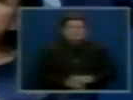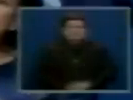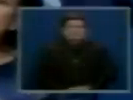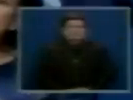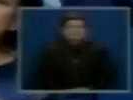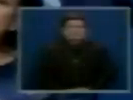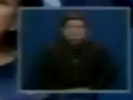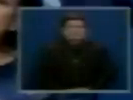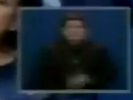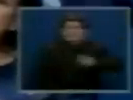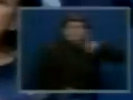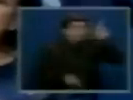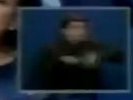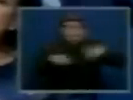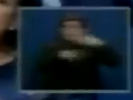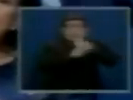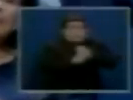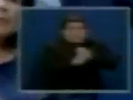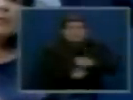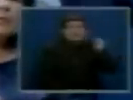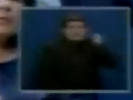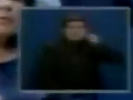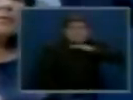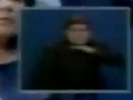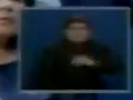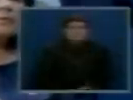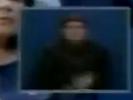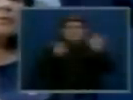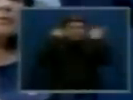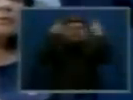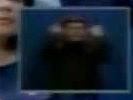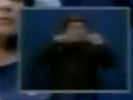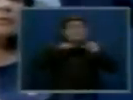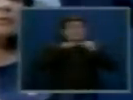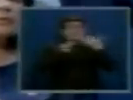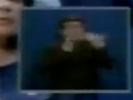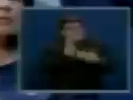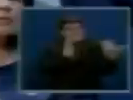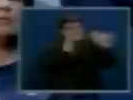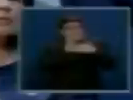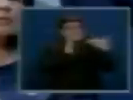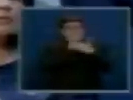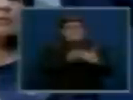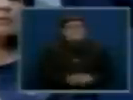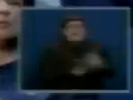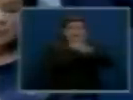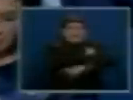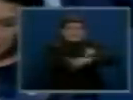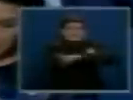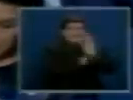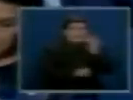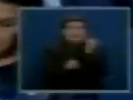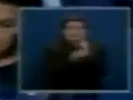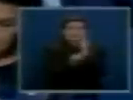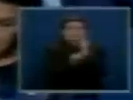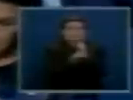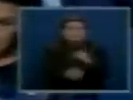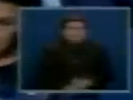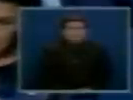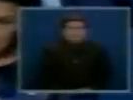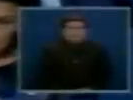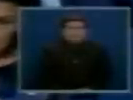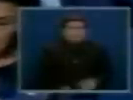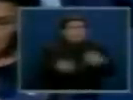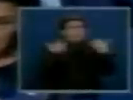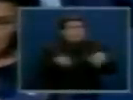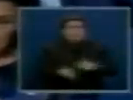Si no lo logramos, la corrupción y la ineficiencia seguirán socavando al Estado y sus instituciones. Es mucho el